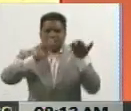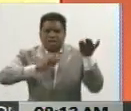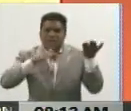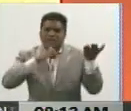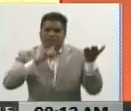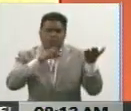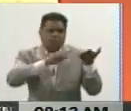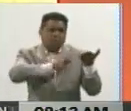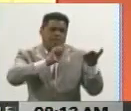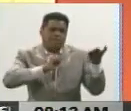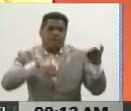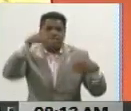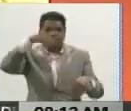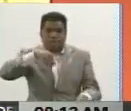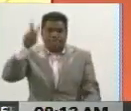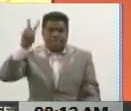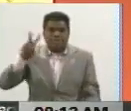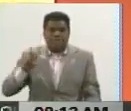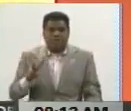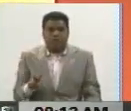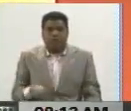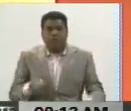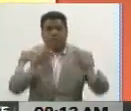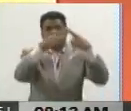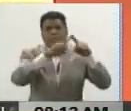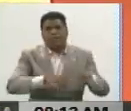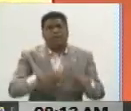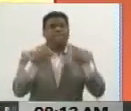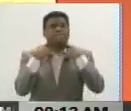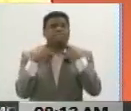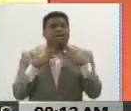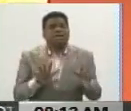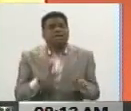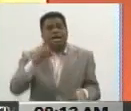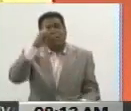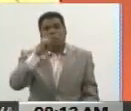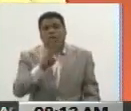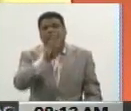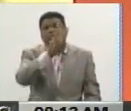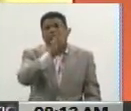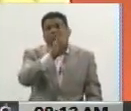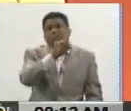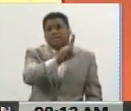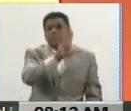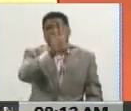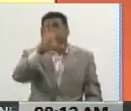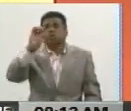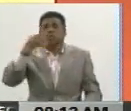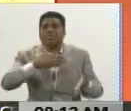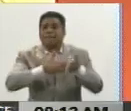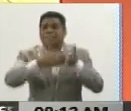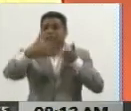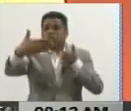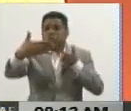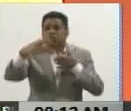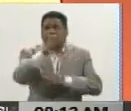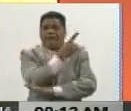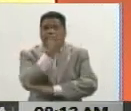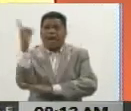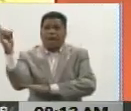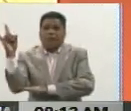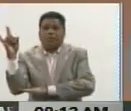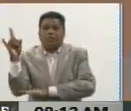Venezuela cuantifica una pérdida anual de más o menos 150 millones de árboles, todos los años, por